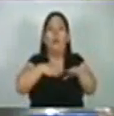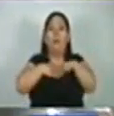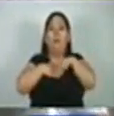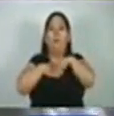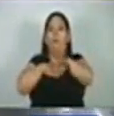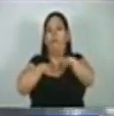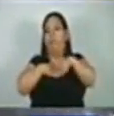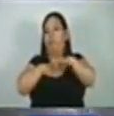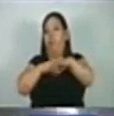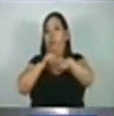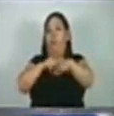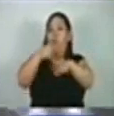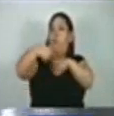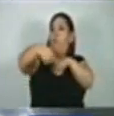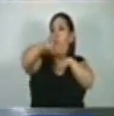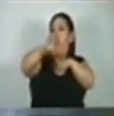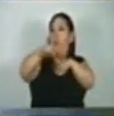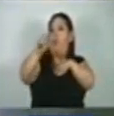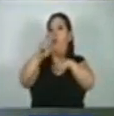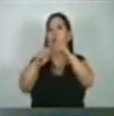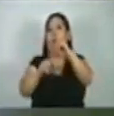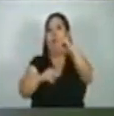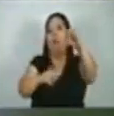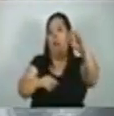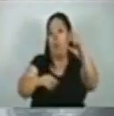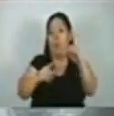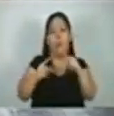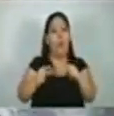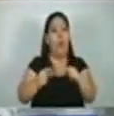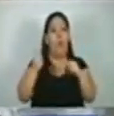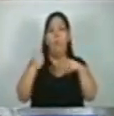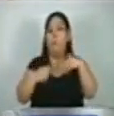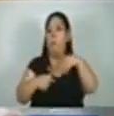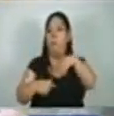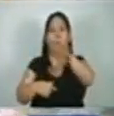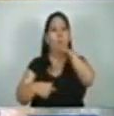sentido occidente para garantizar una movilidad más fluida, reportan las autoridades.